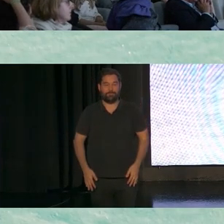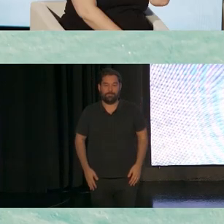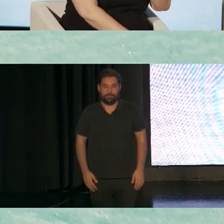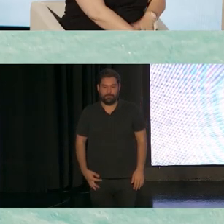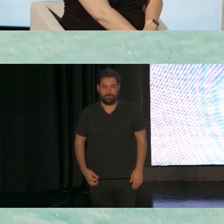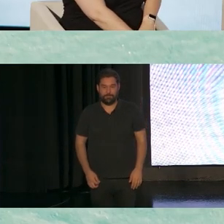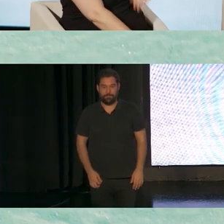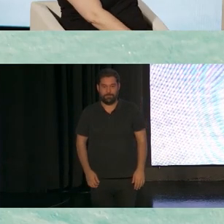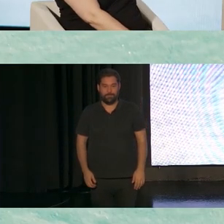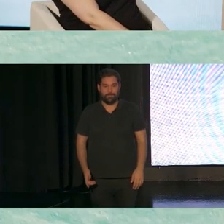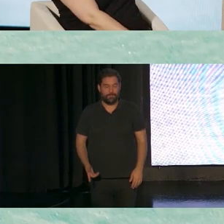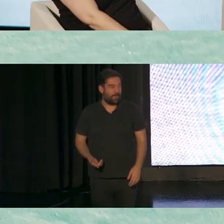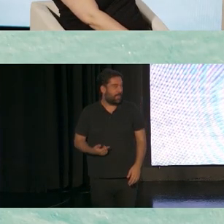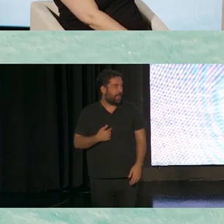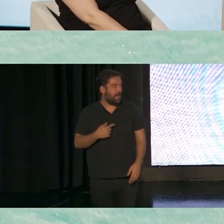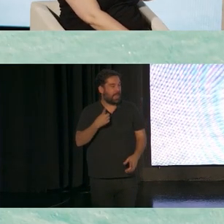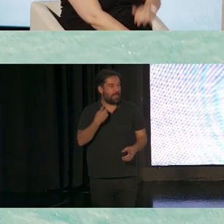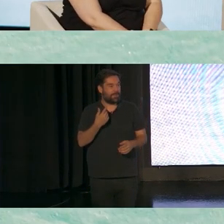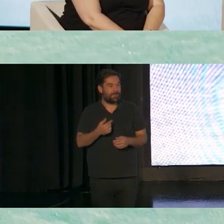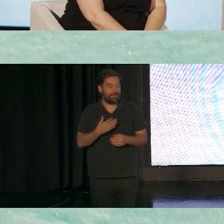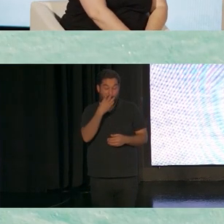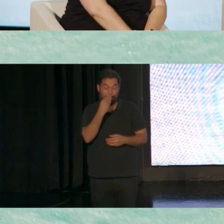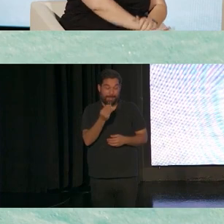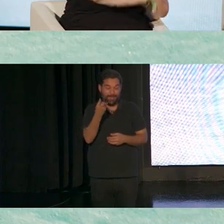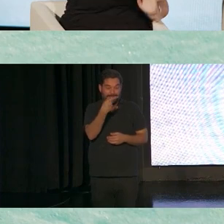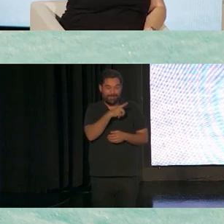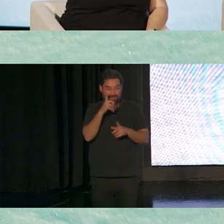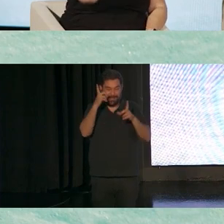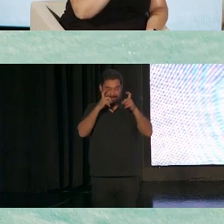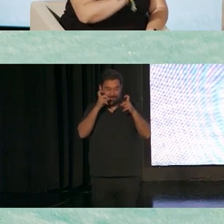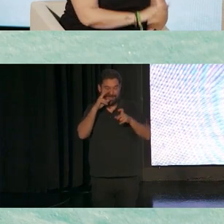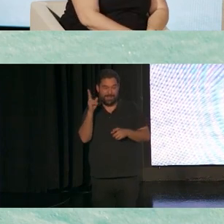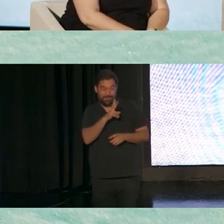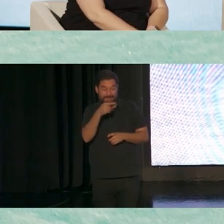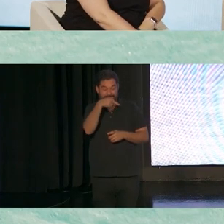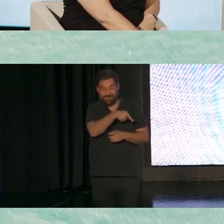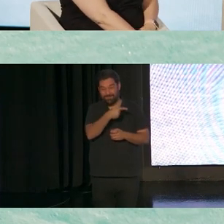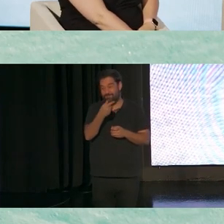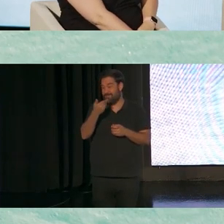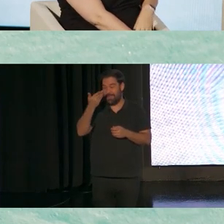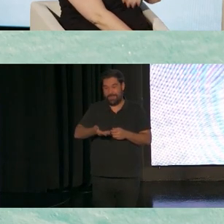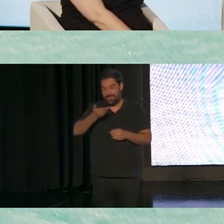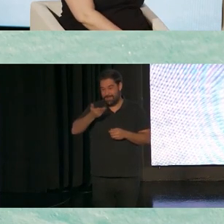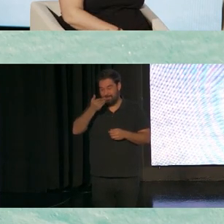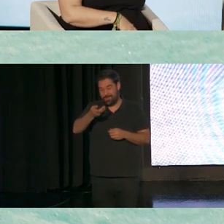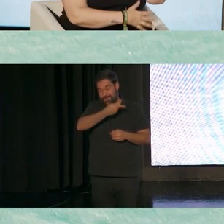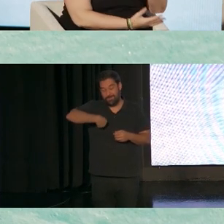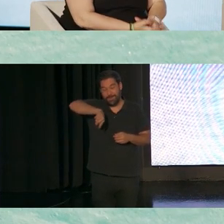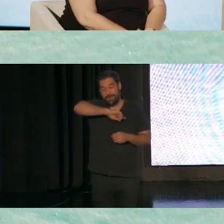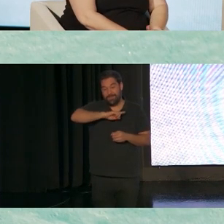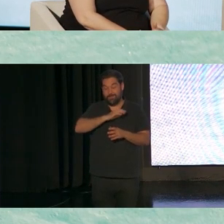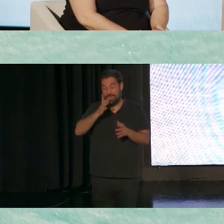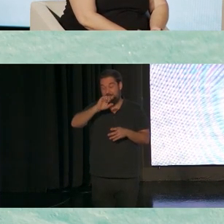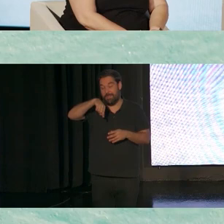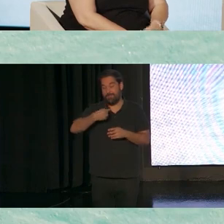niña Bueno también V a nuestro perro que ha sido un elemento fundamental de hecho Carol después de todo lo que